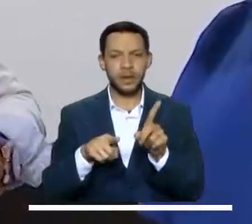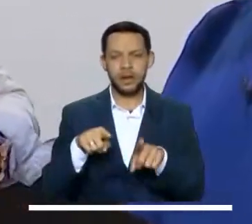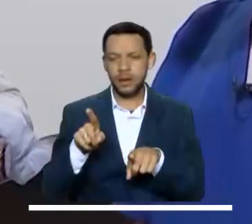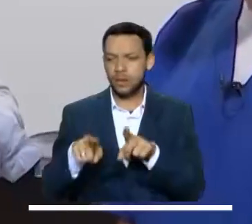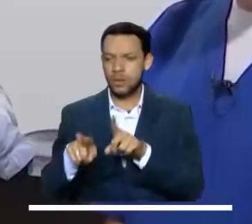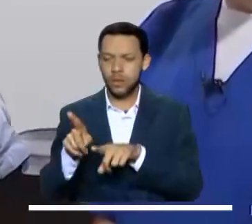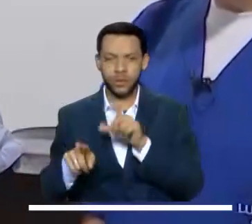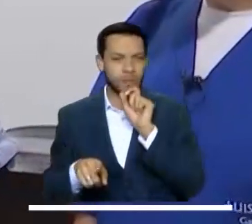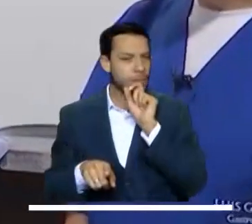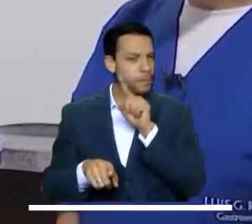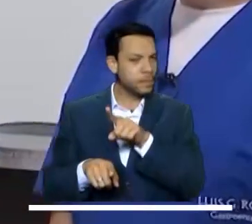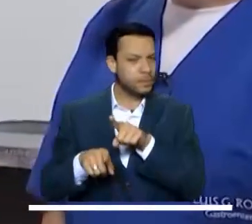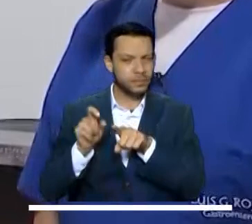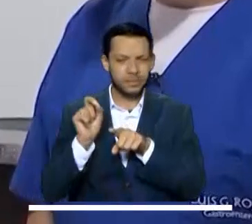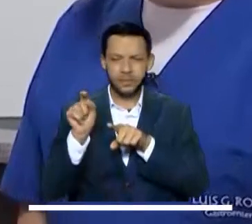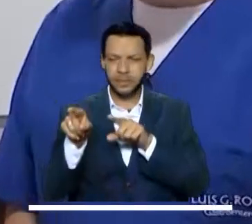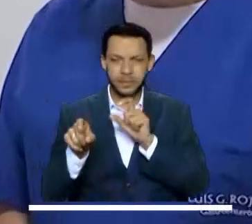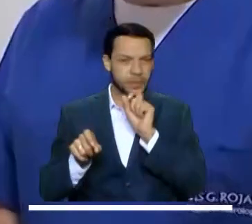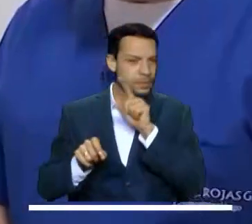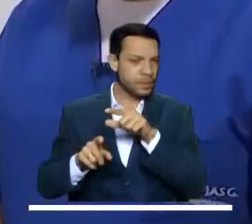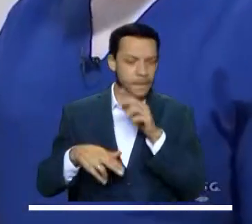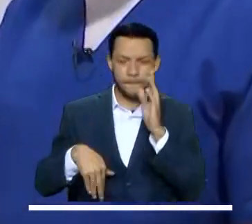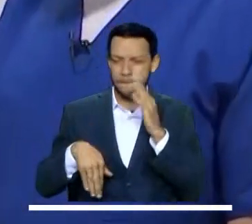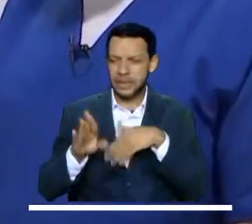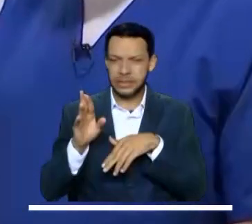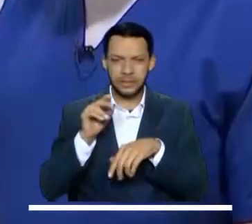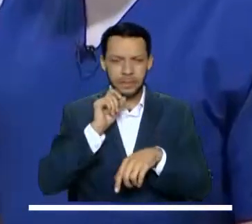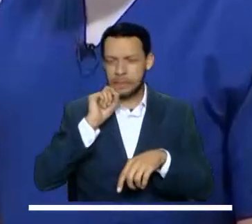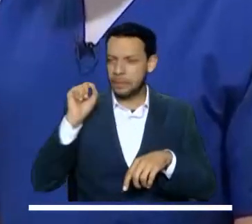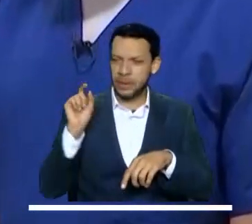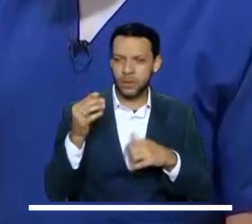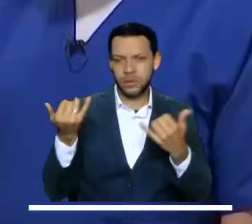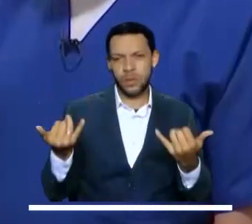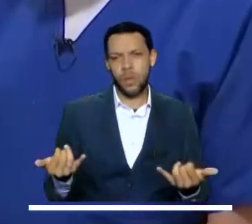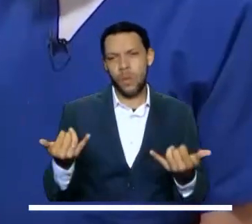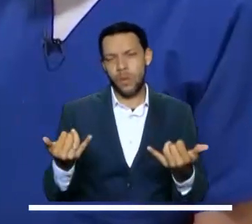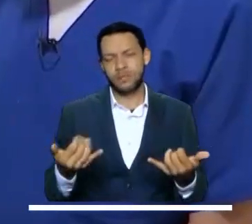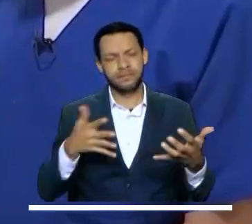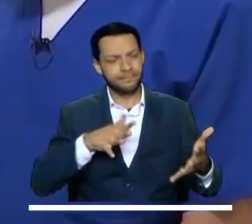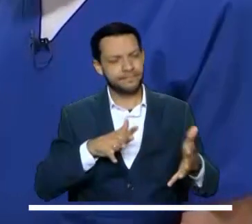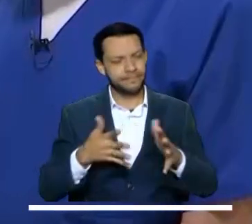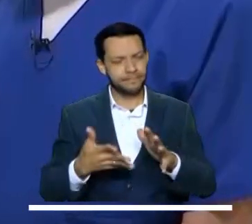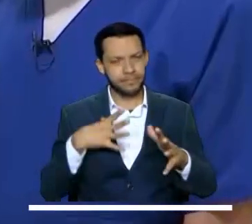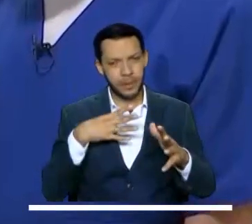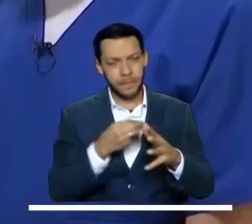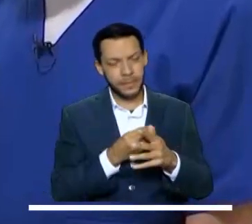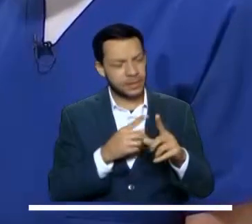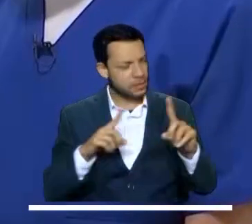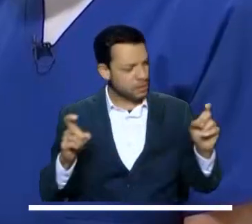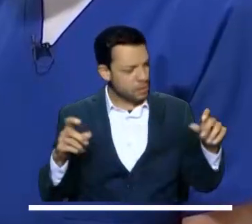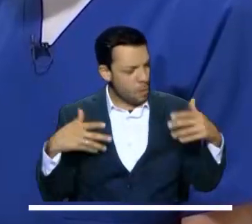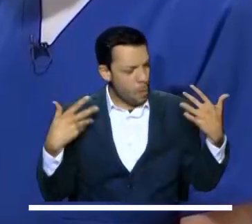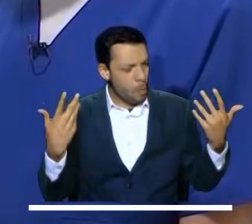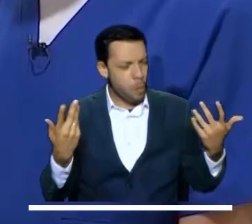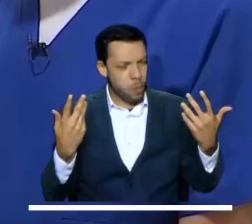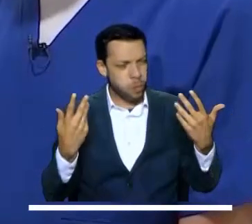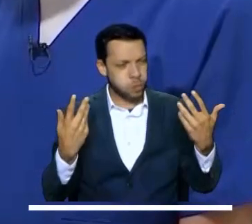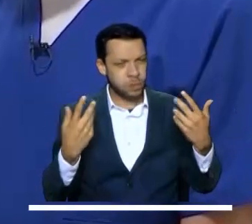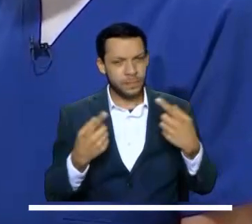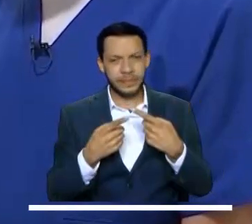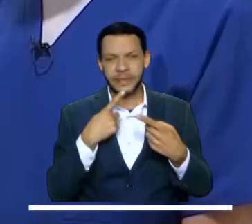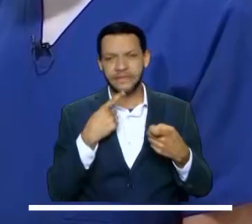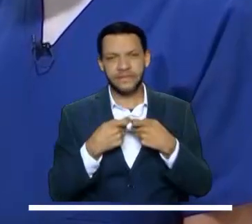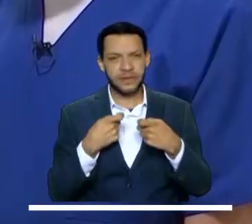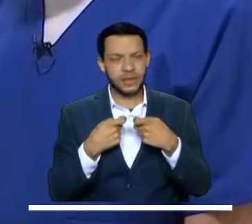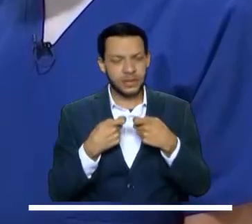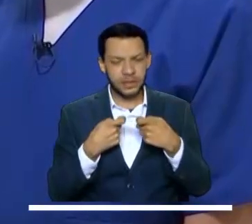dos me vayan contando qué es lo que la gente más pregunta de la gastroenterología y ahora vamos a hablar un poco de esas patologías